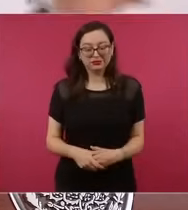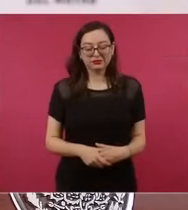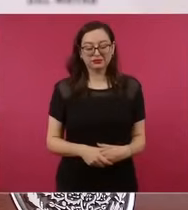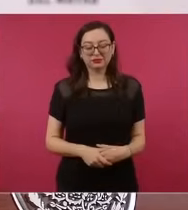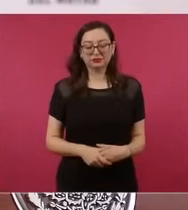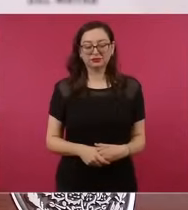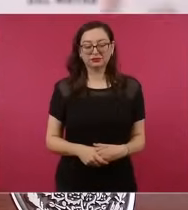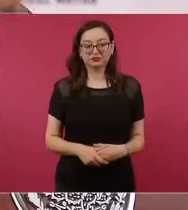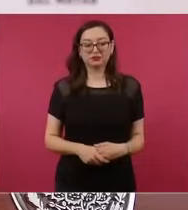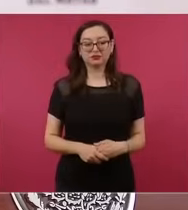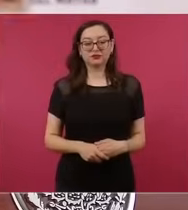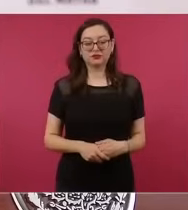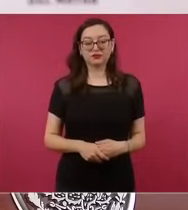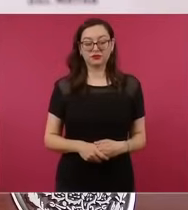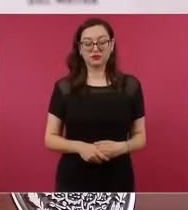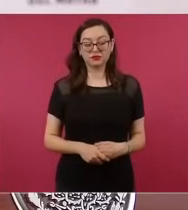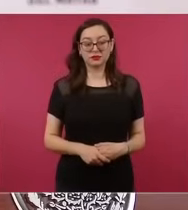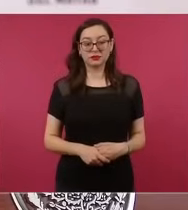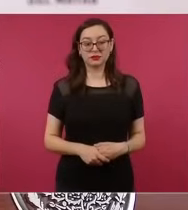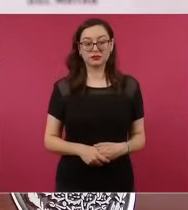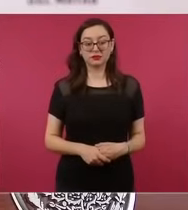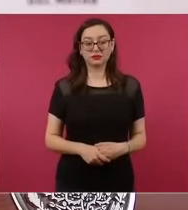primero académicos, ¿no?